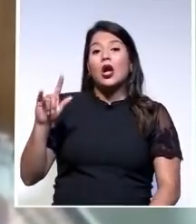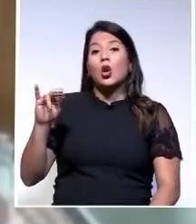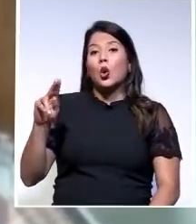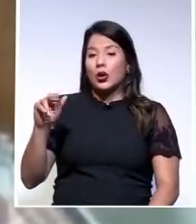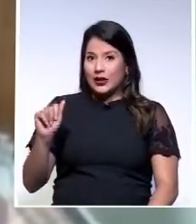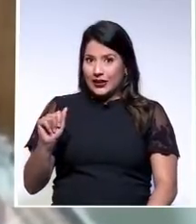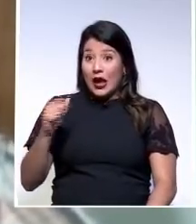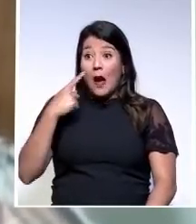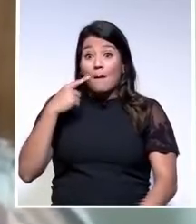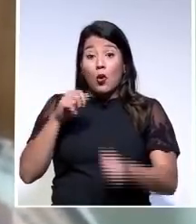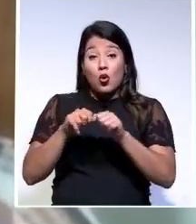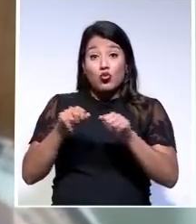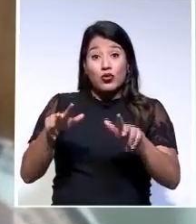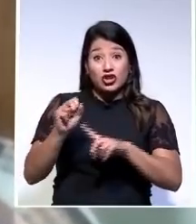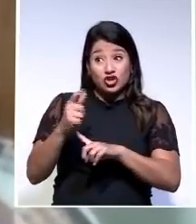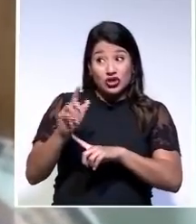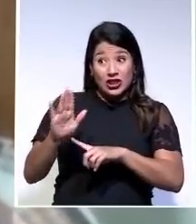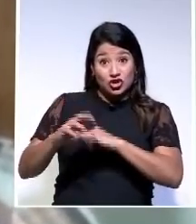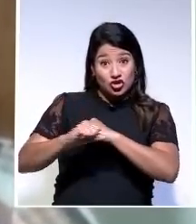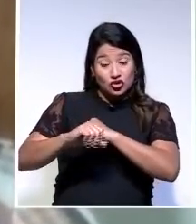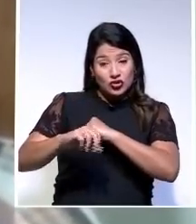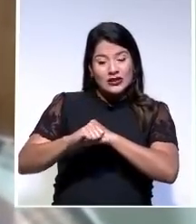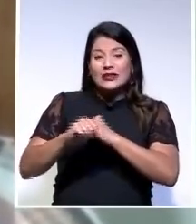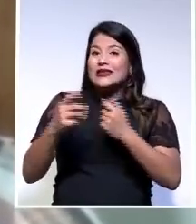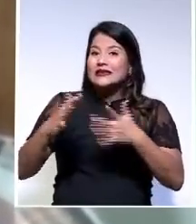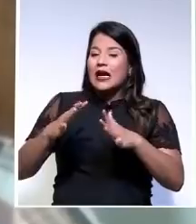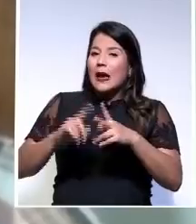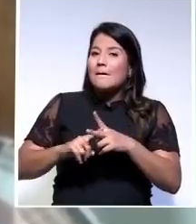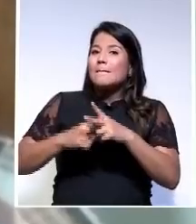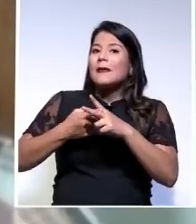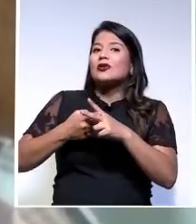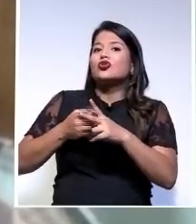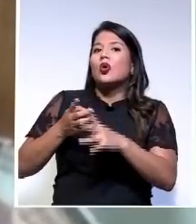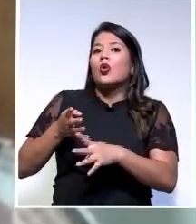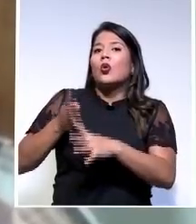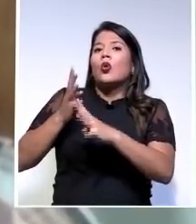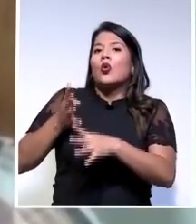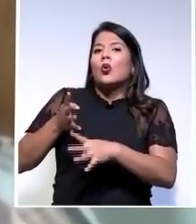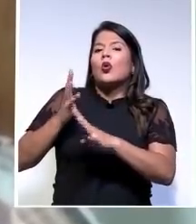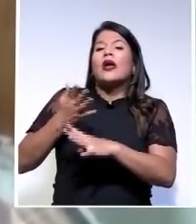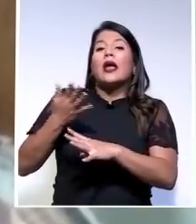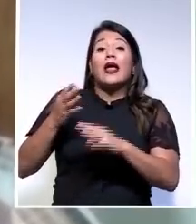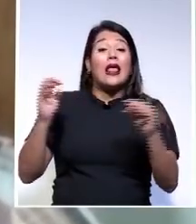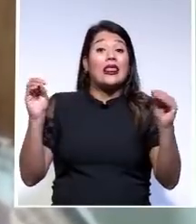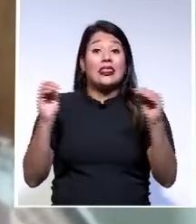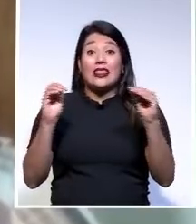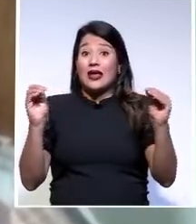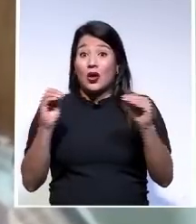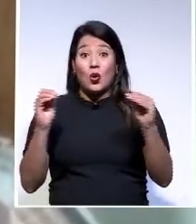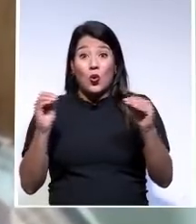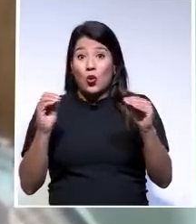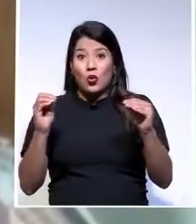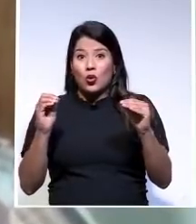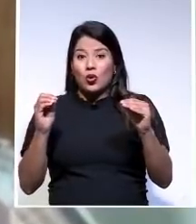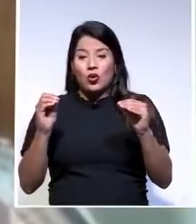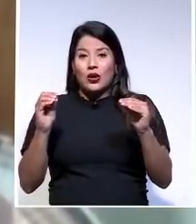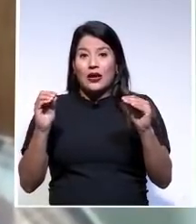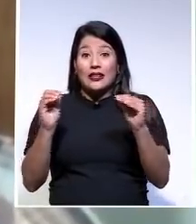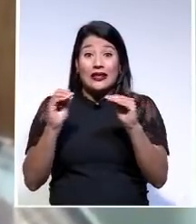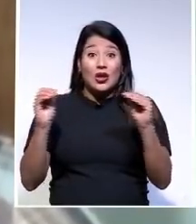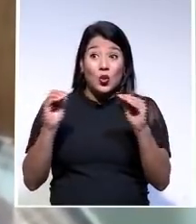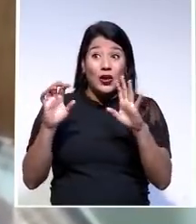empezando a colocar o a posicionar la consigna de que ninguna tendencia puede caminar sin la otra.